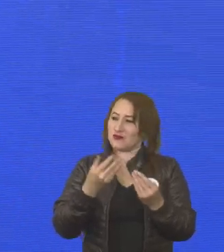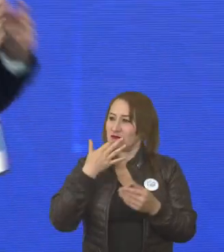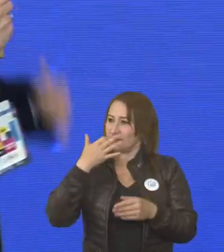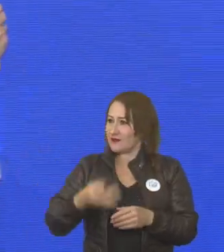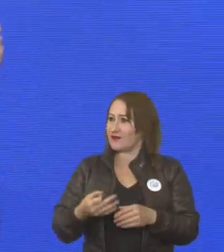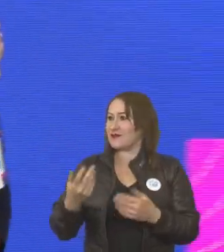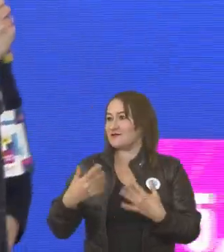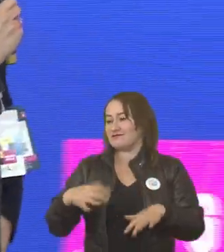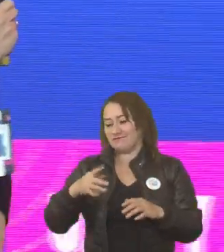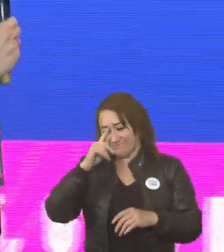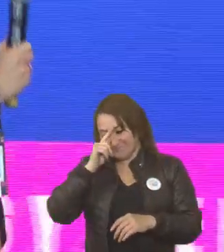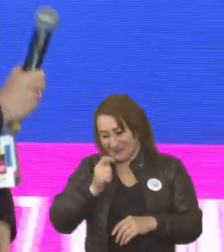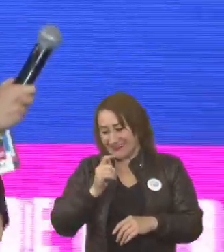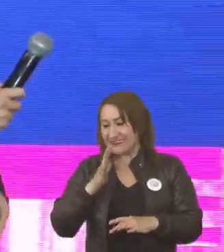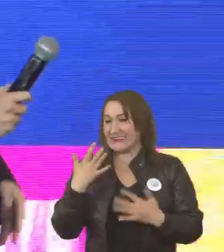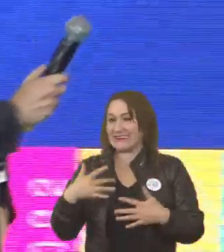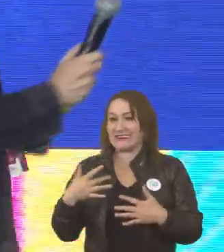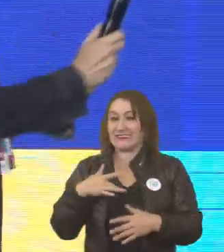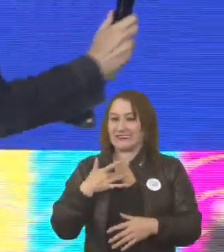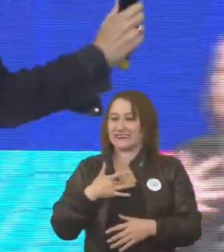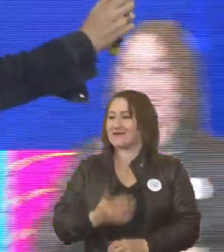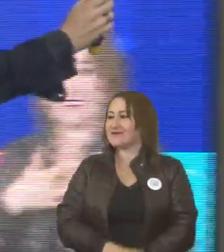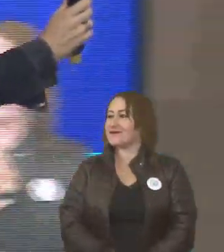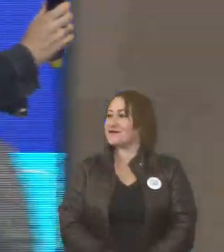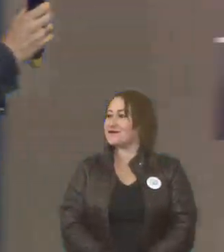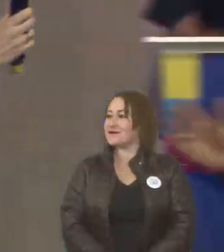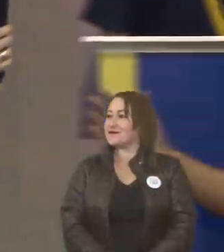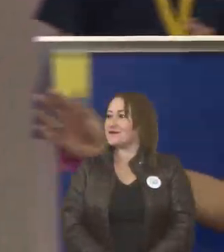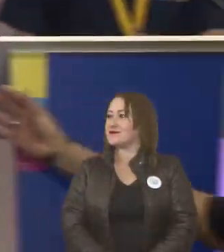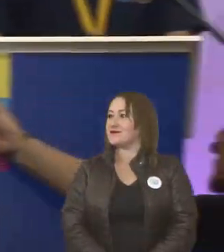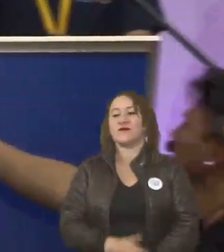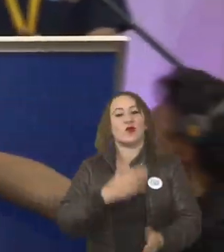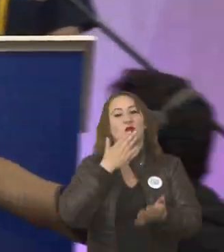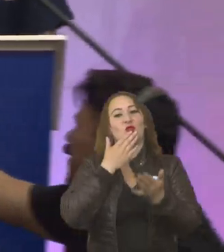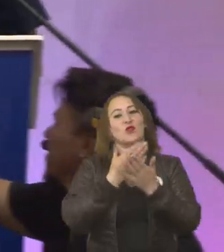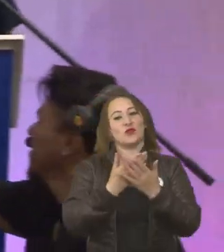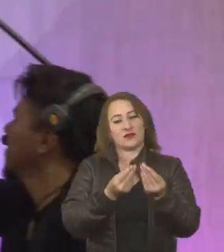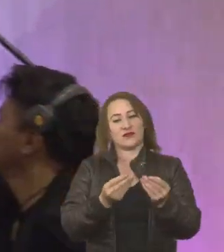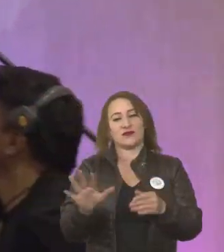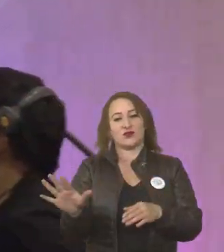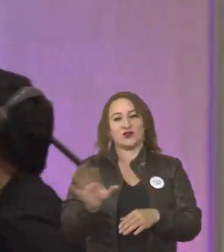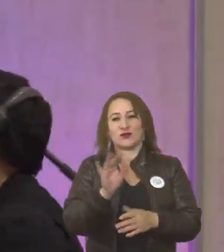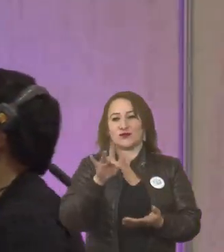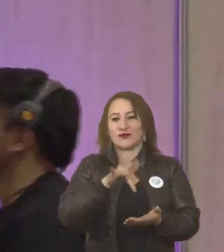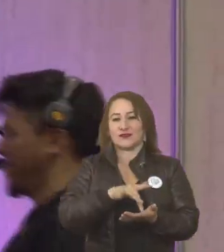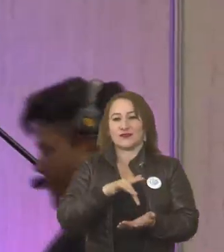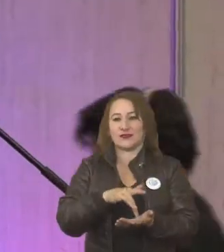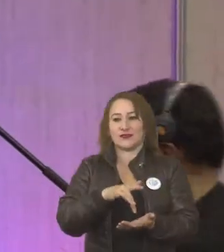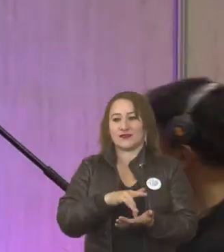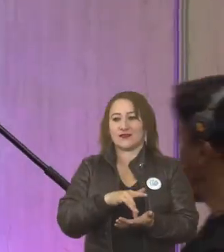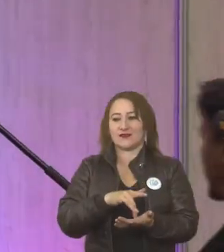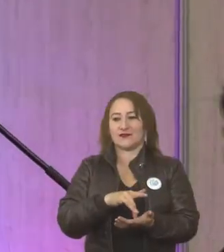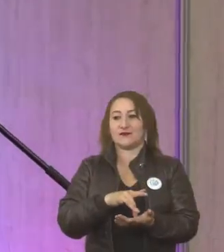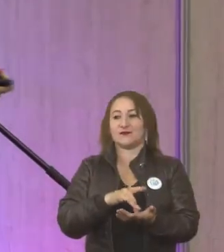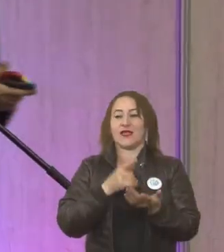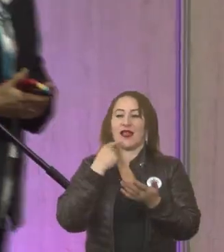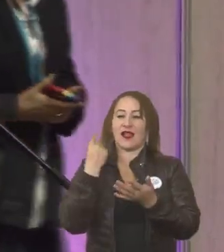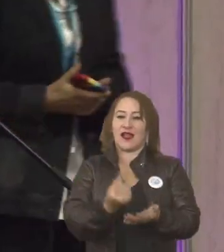que qué honrada me siento. Les damos las gracias a todos los asistentes a